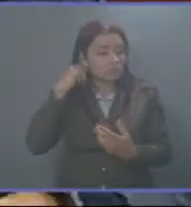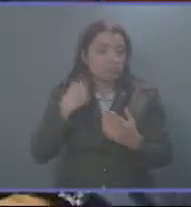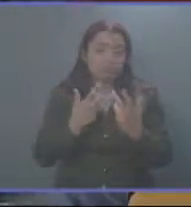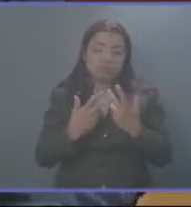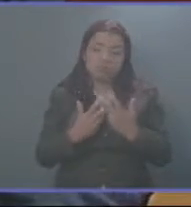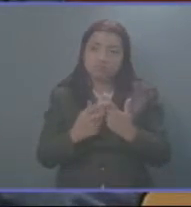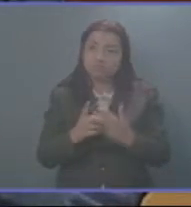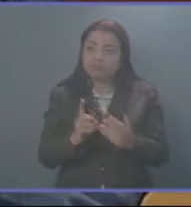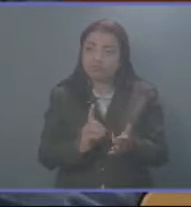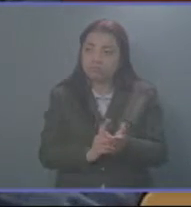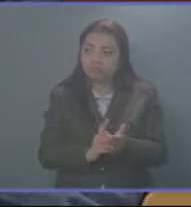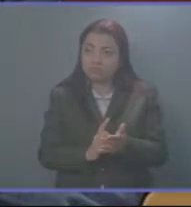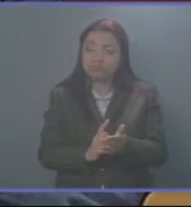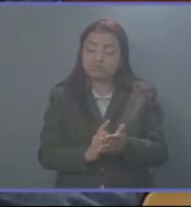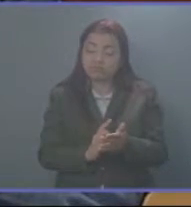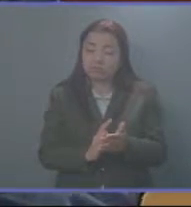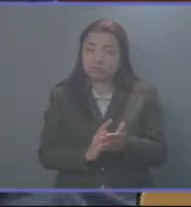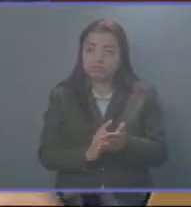han antecedido,